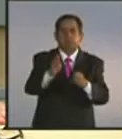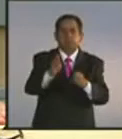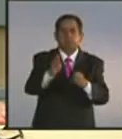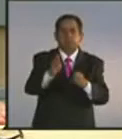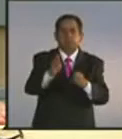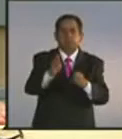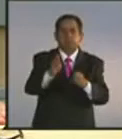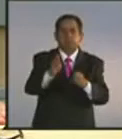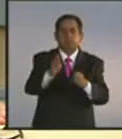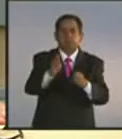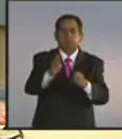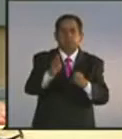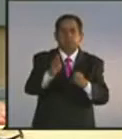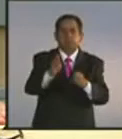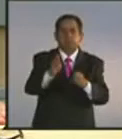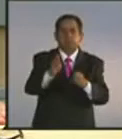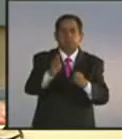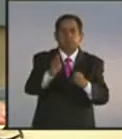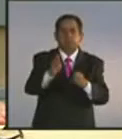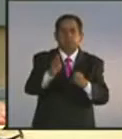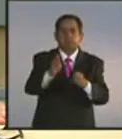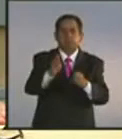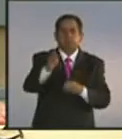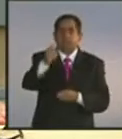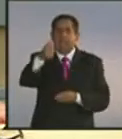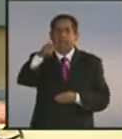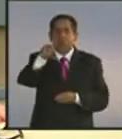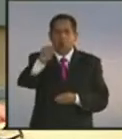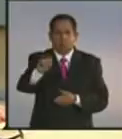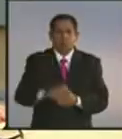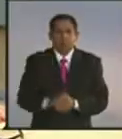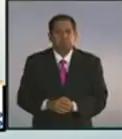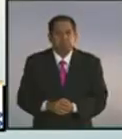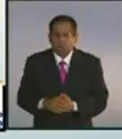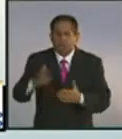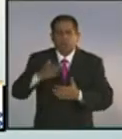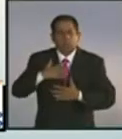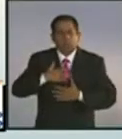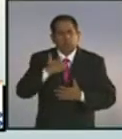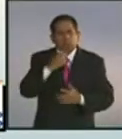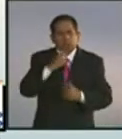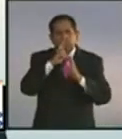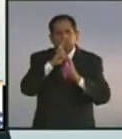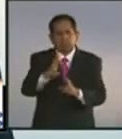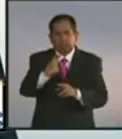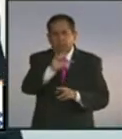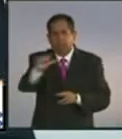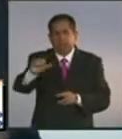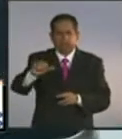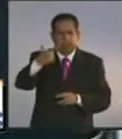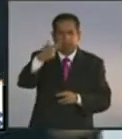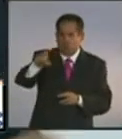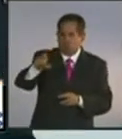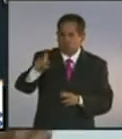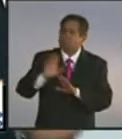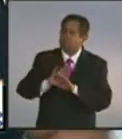con 24 segundos. Pasamos a continuación con Andrés Manuel López Obrador. Adelante, sí, Andrés Manuel. Para contestar nada más al señor Cuadri,